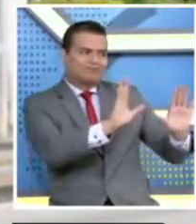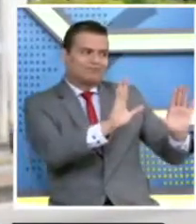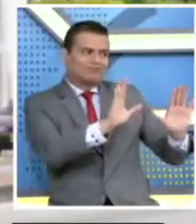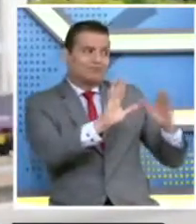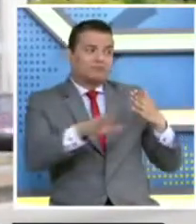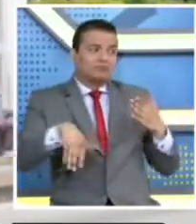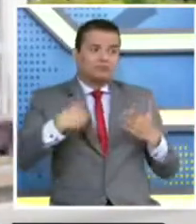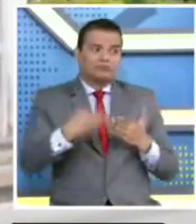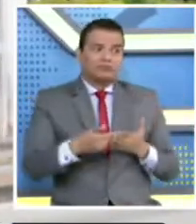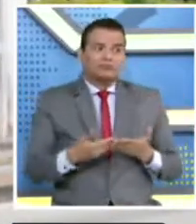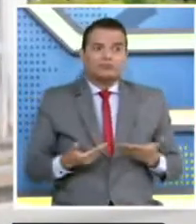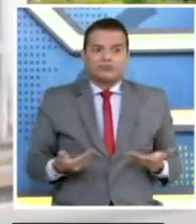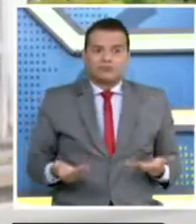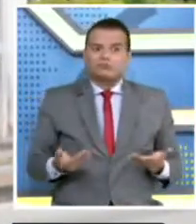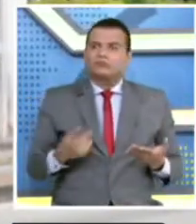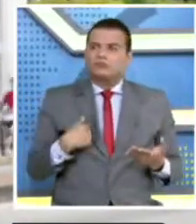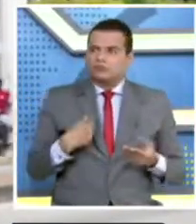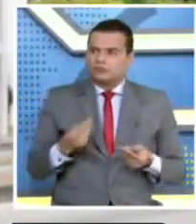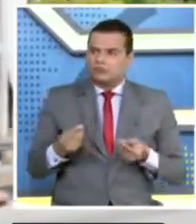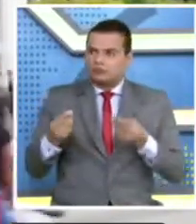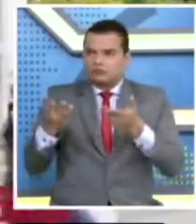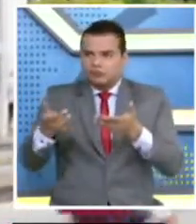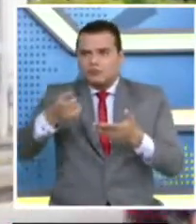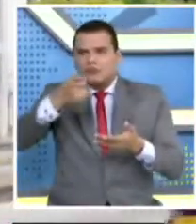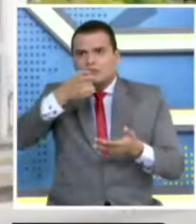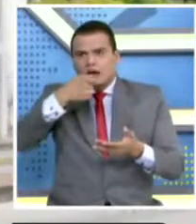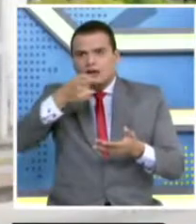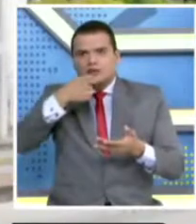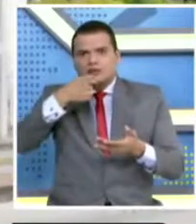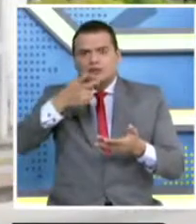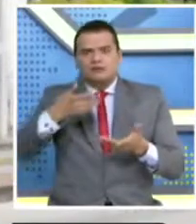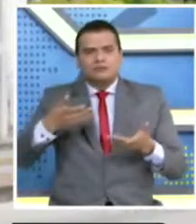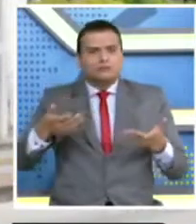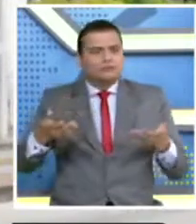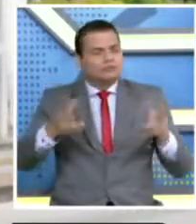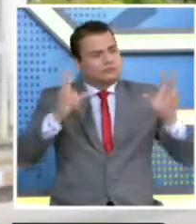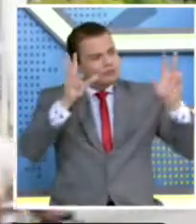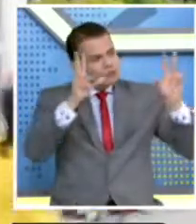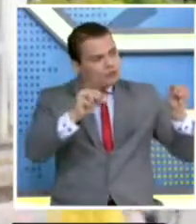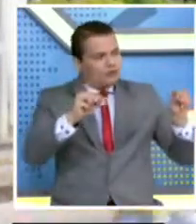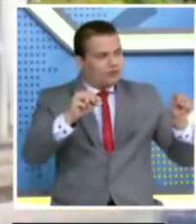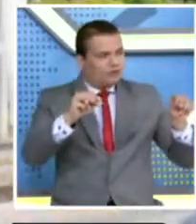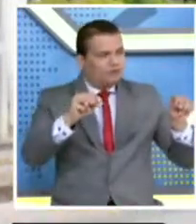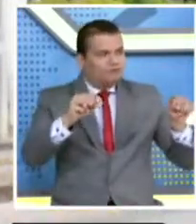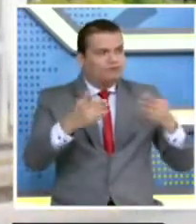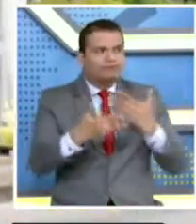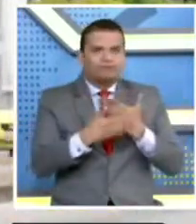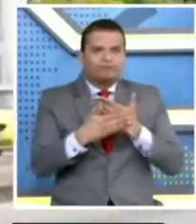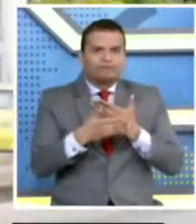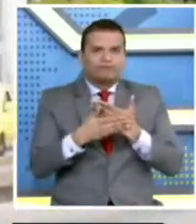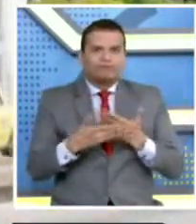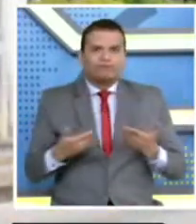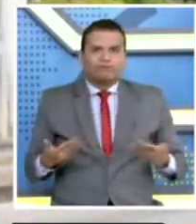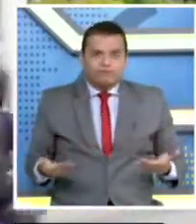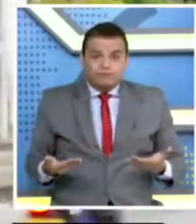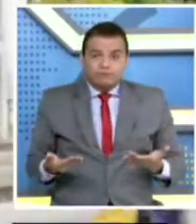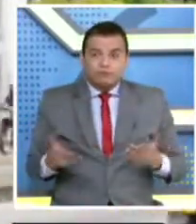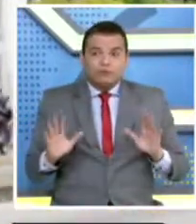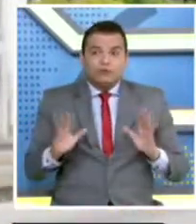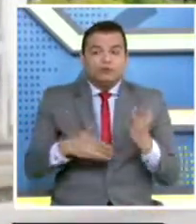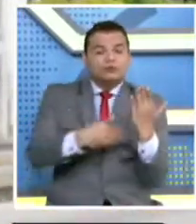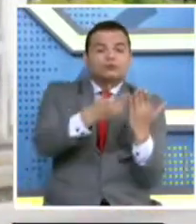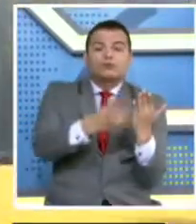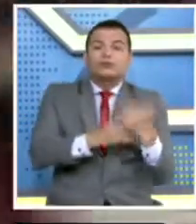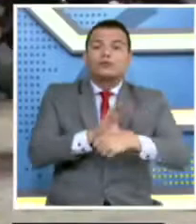eso. Vengo a traerle pases también para el malestar, vitamina C, pero tampoco, dicen que es con